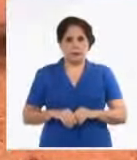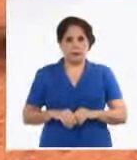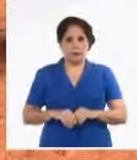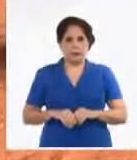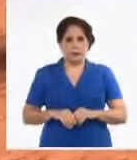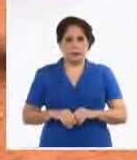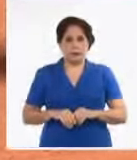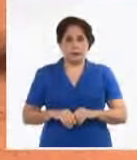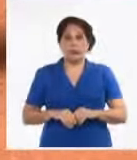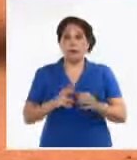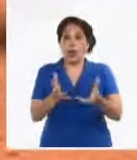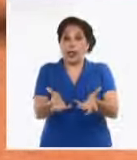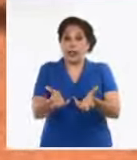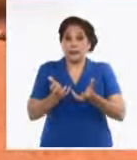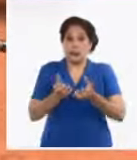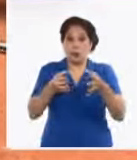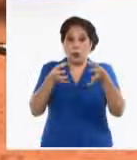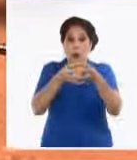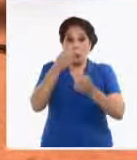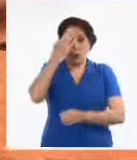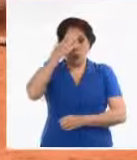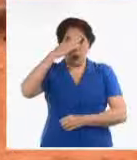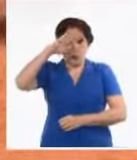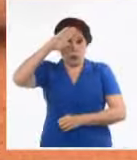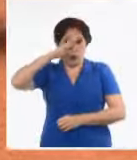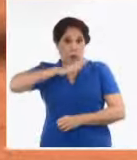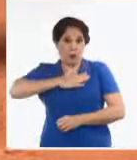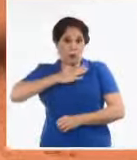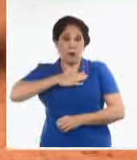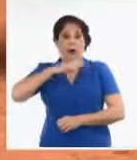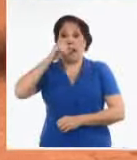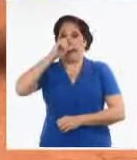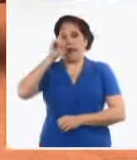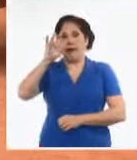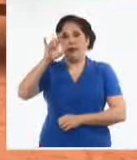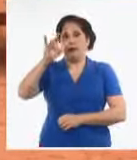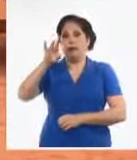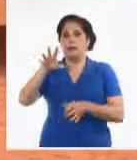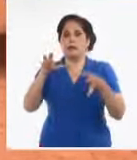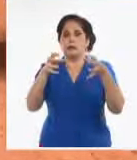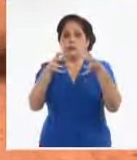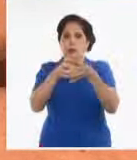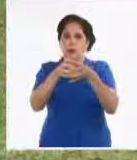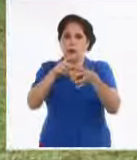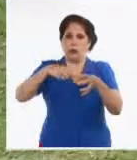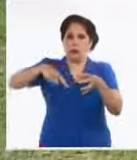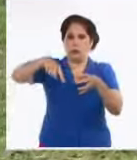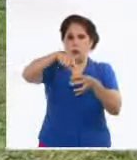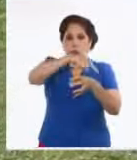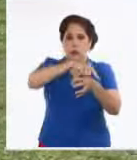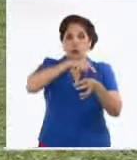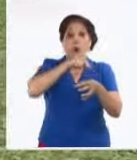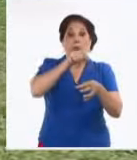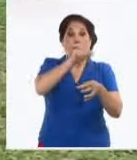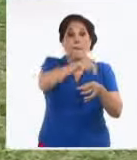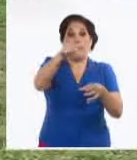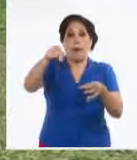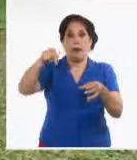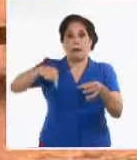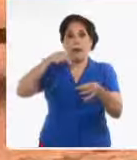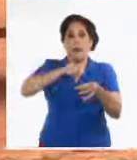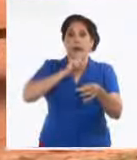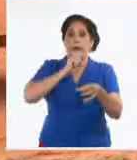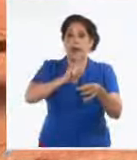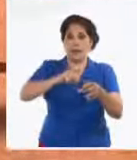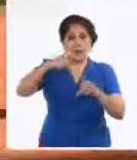Los receptores del equipo Cuba sub 15 trabajan las tácticas colectivas. En la posición más difícil del béisbol, estos muchachos han entrenado los elementos